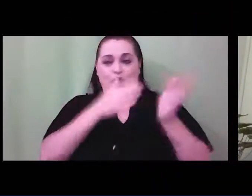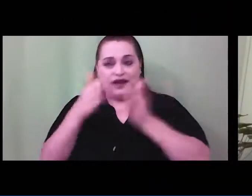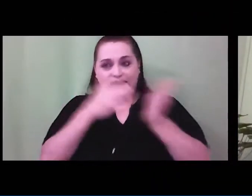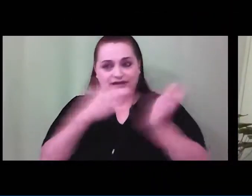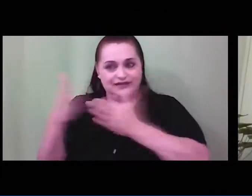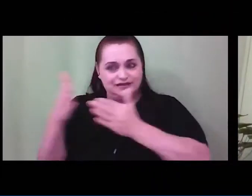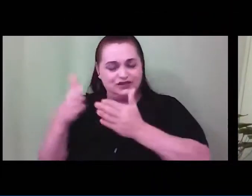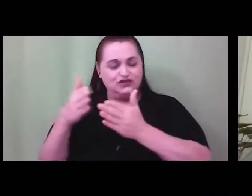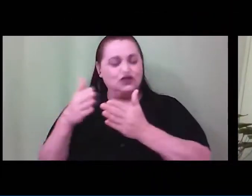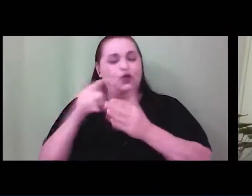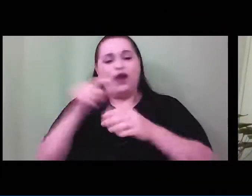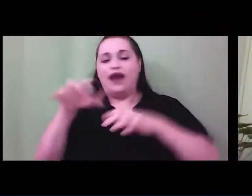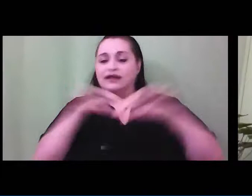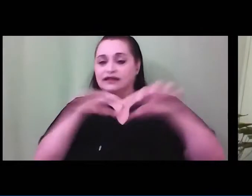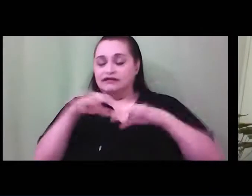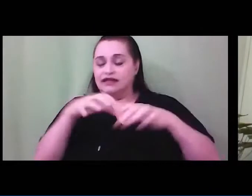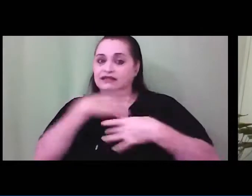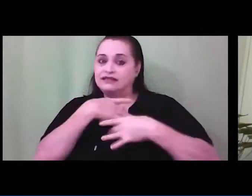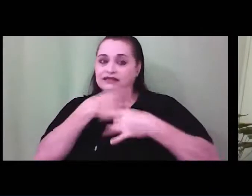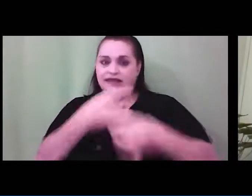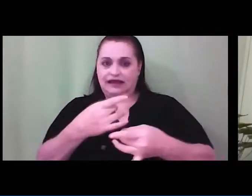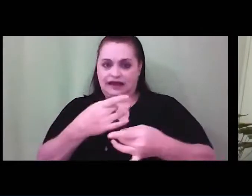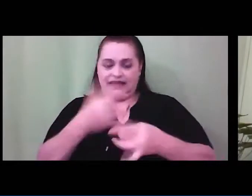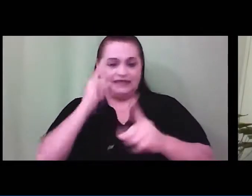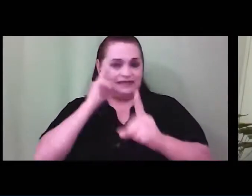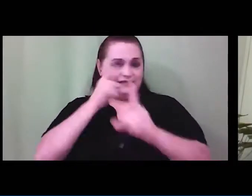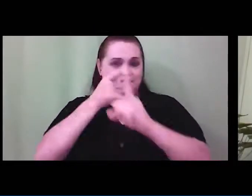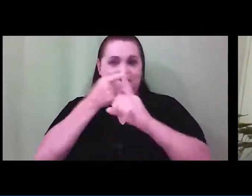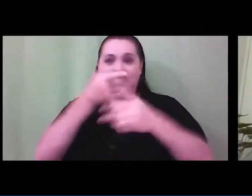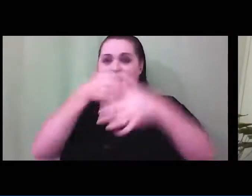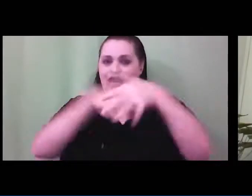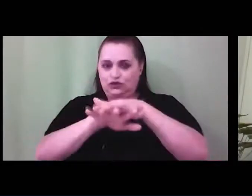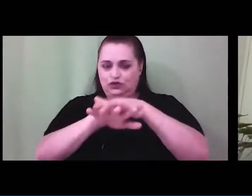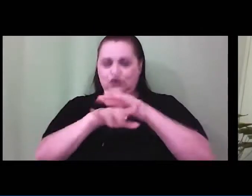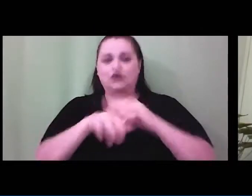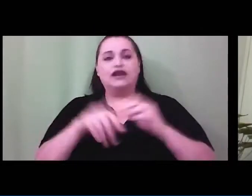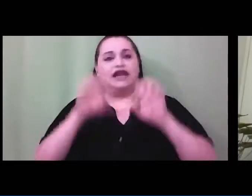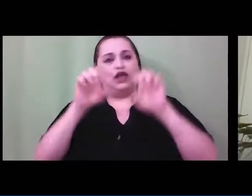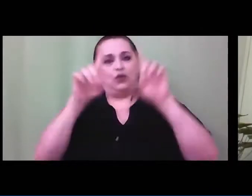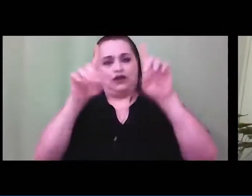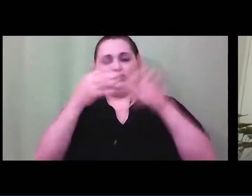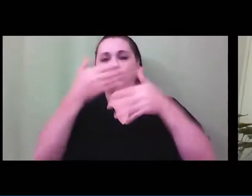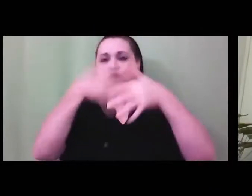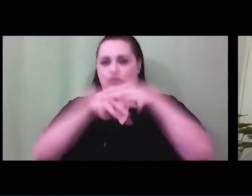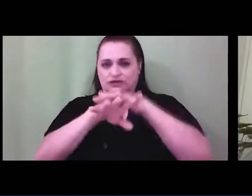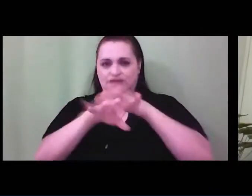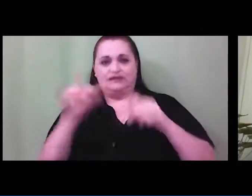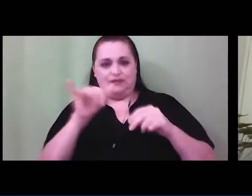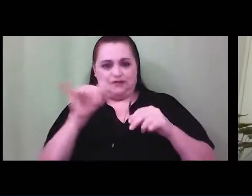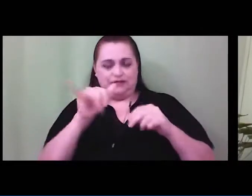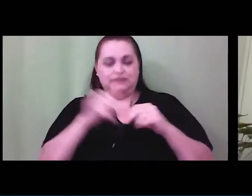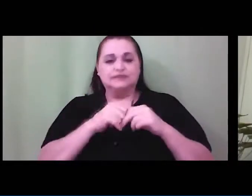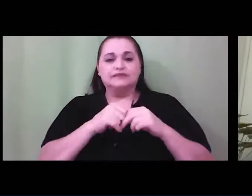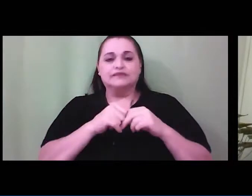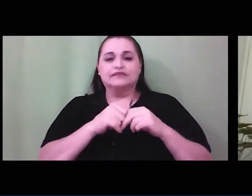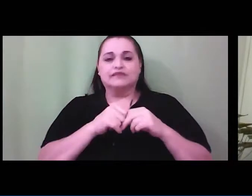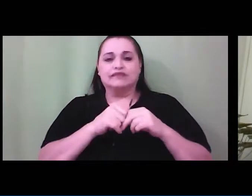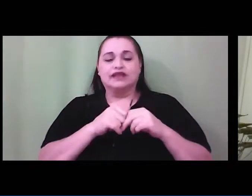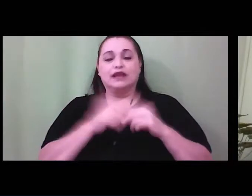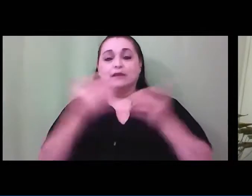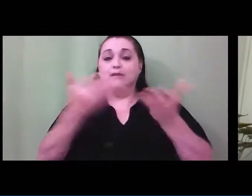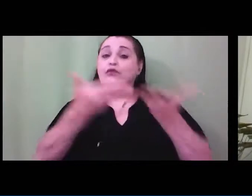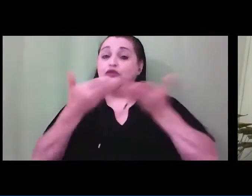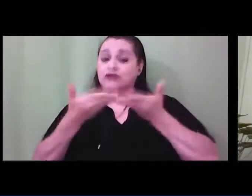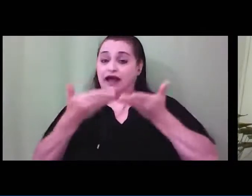evento de tanto interés para lo que es la inclusión y la educación inclusiva y por dar